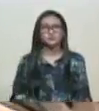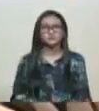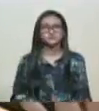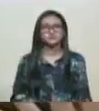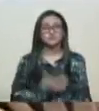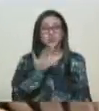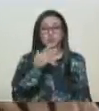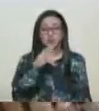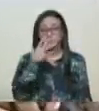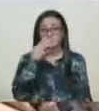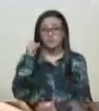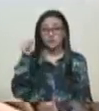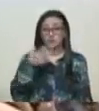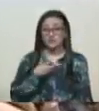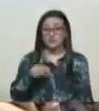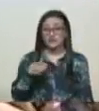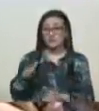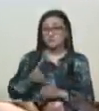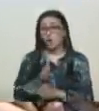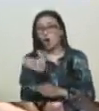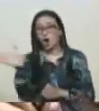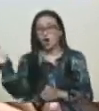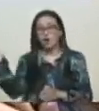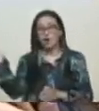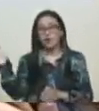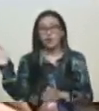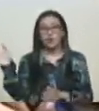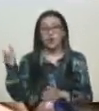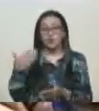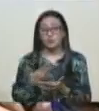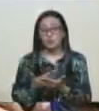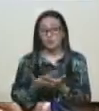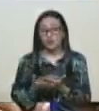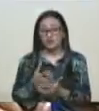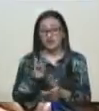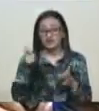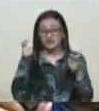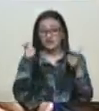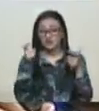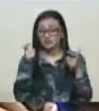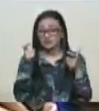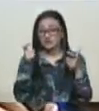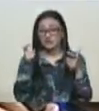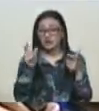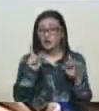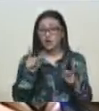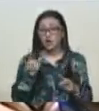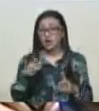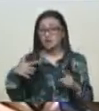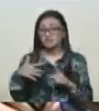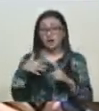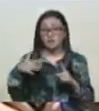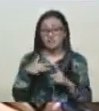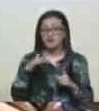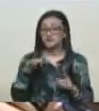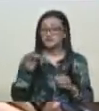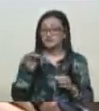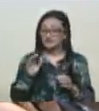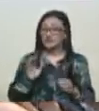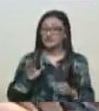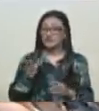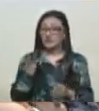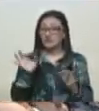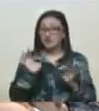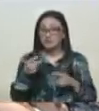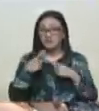presidente Nicolás Maduro se hubiese desviado un ápice de la propuesta hecha por el comandante Hugo Chávez, no lo estarían atacando. Lo están atacando porque es un